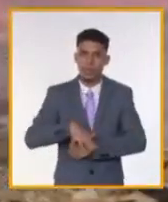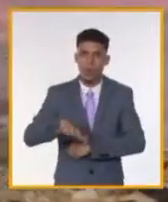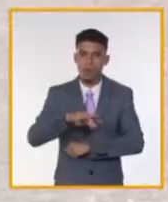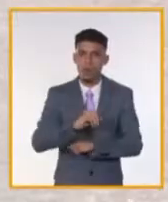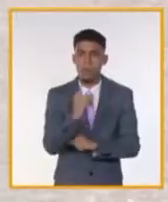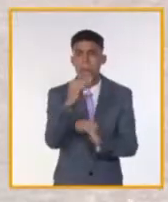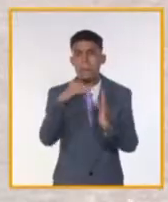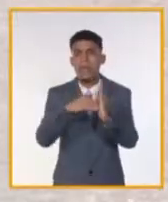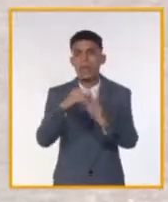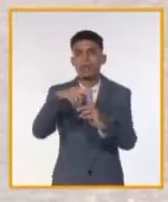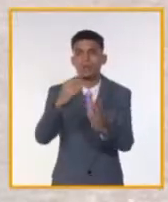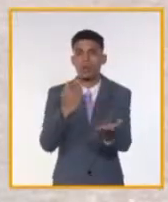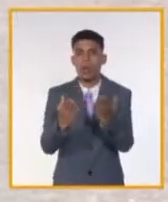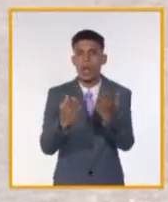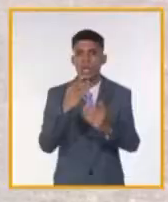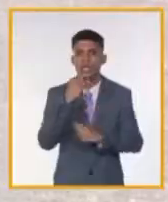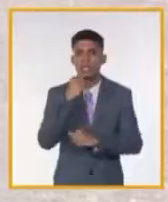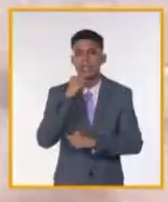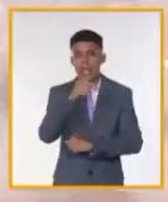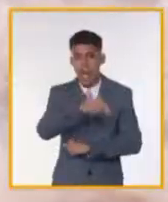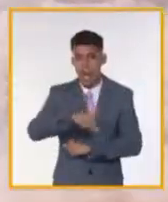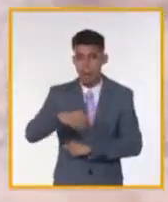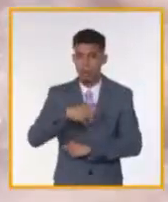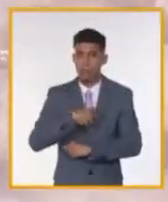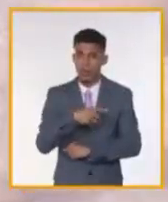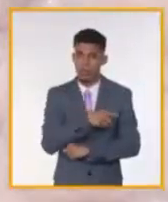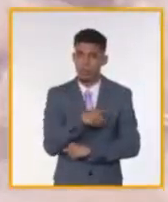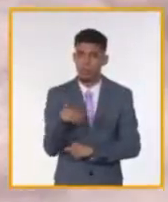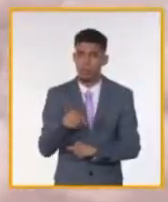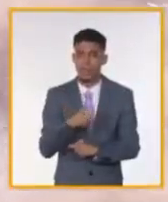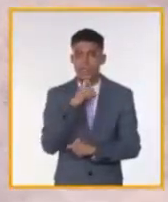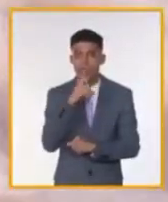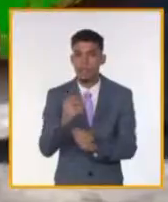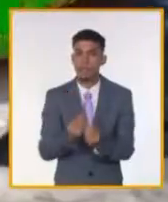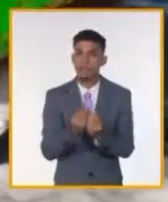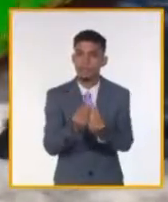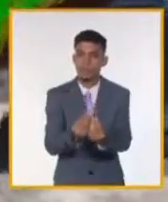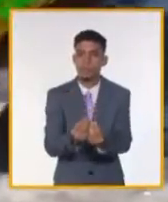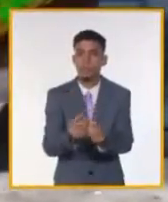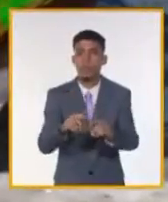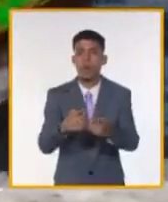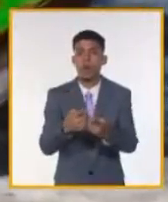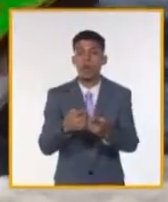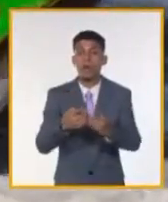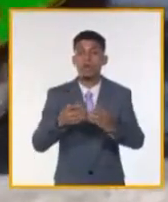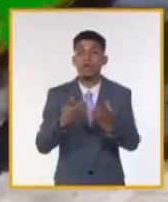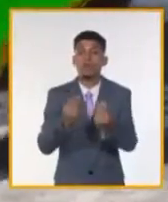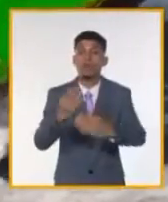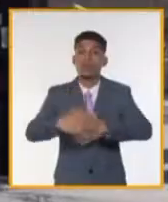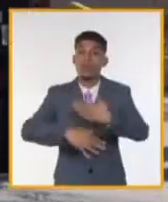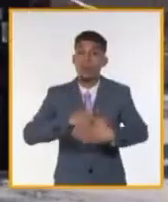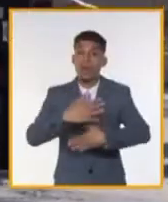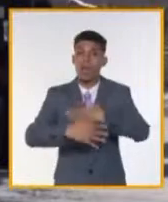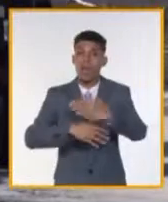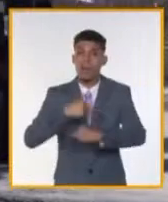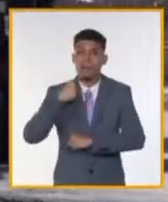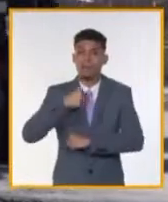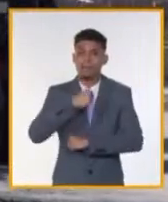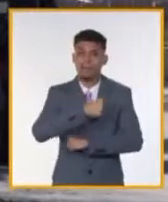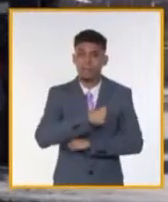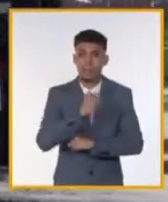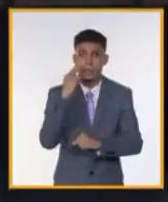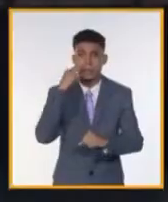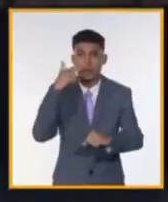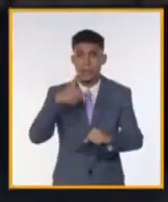miles de toneladas de sal inventario que no hemos podido entregar porque las complejidades logísticas que se nos ha impuesto, también no solamente